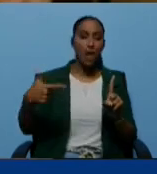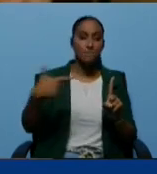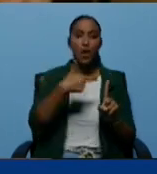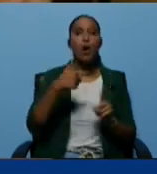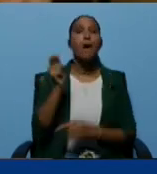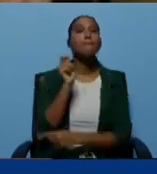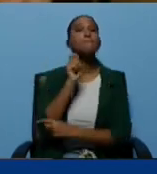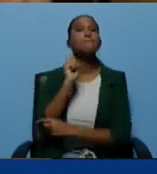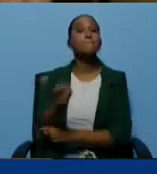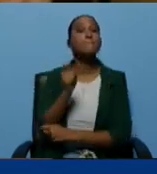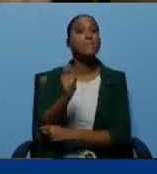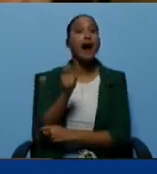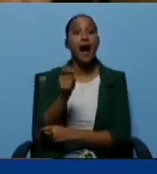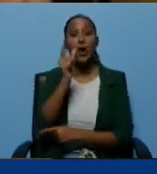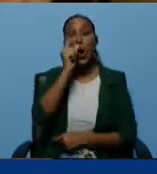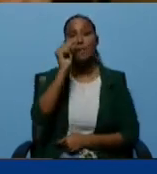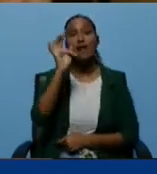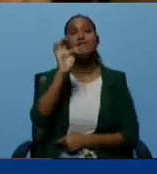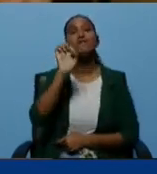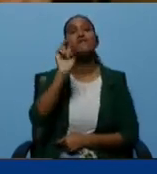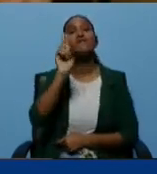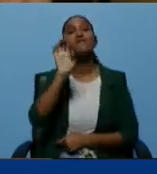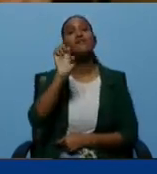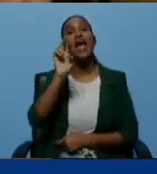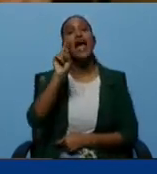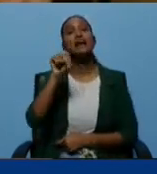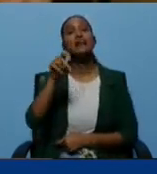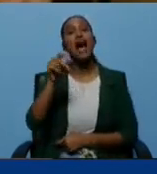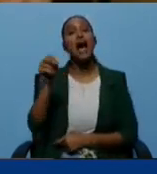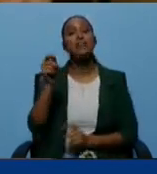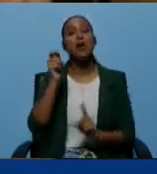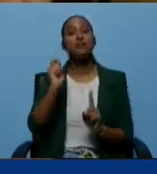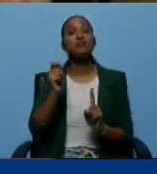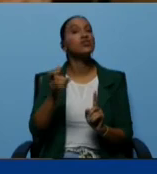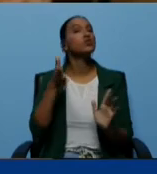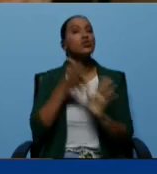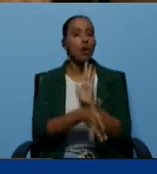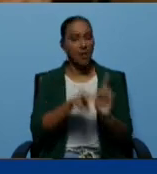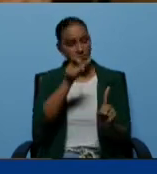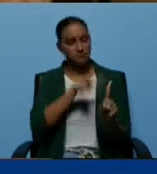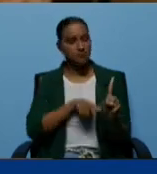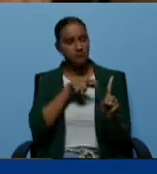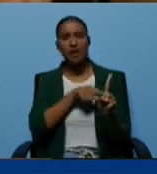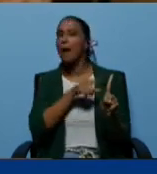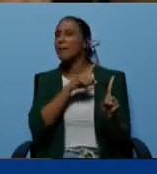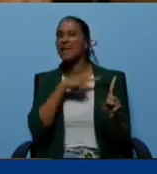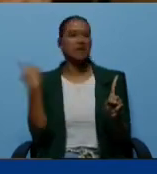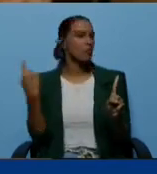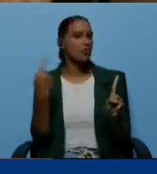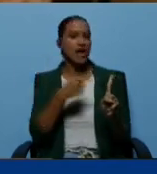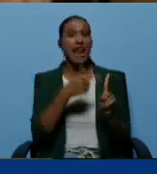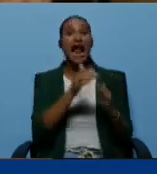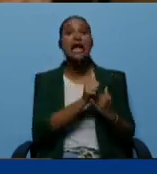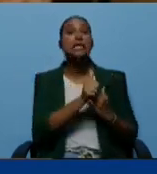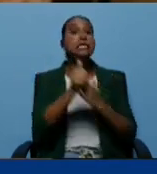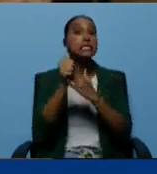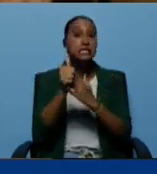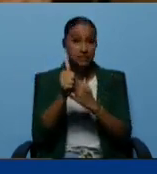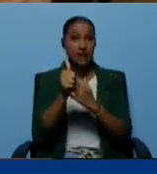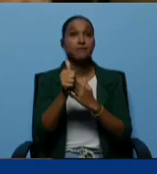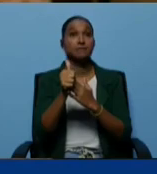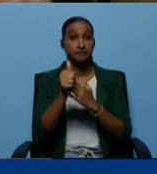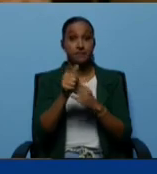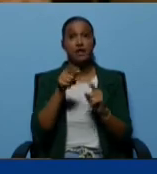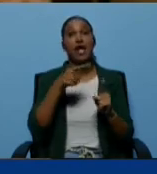Fernando Venancio Martínez para dar muerte a Mayaurín. Fernando Venancio vive en el mismo sector